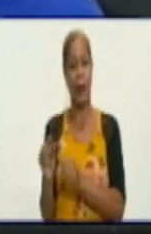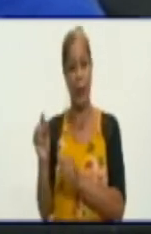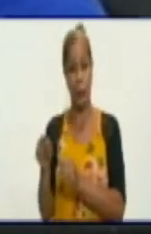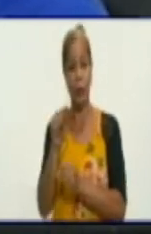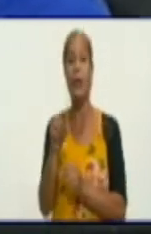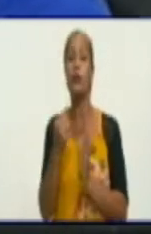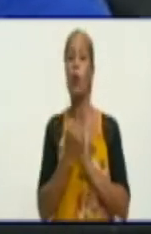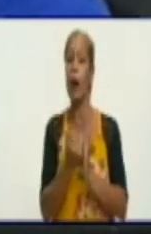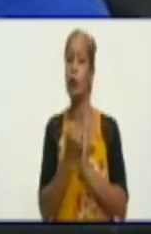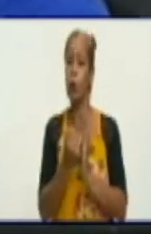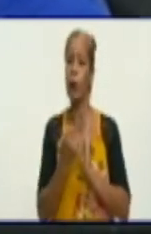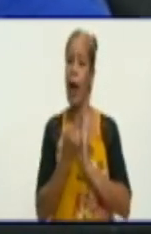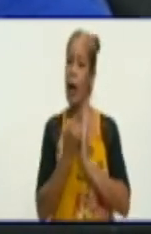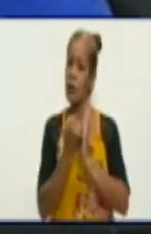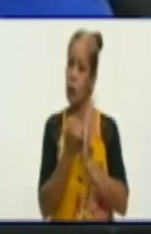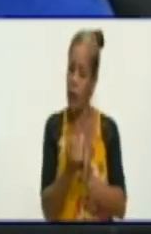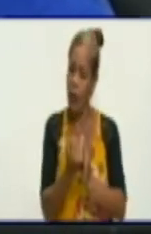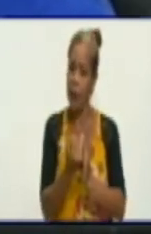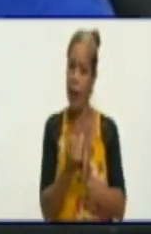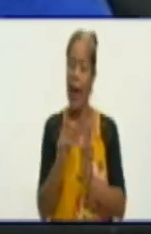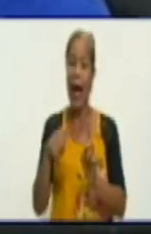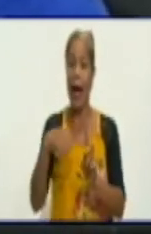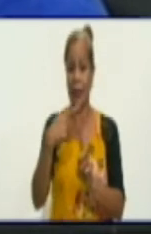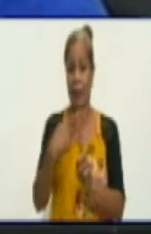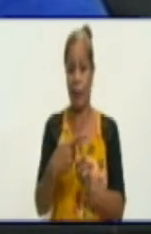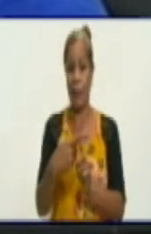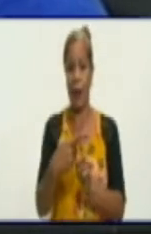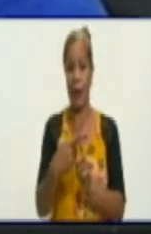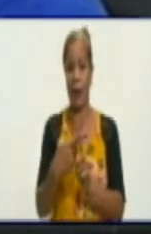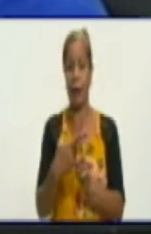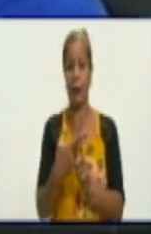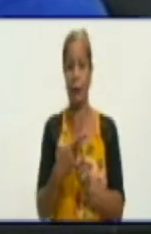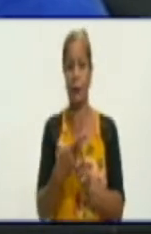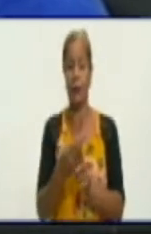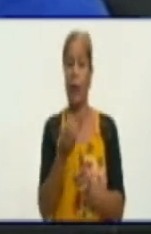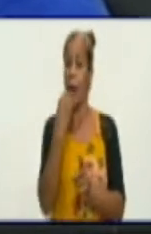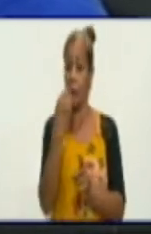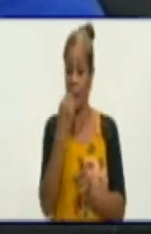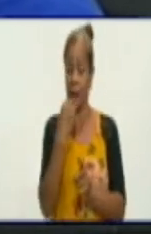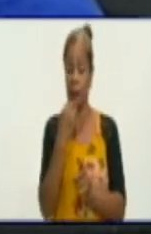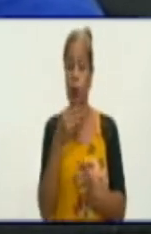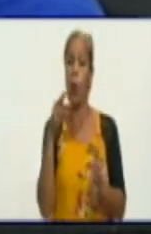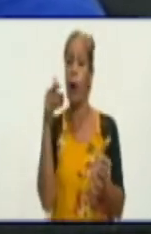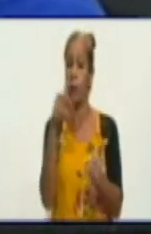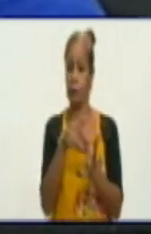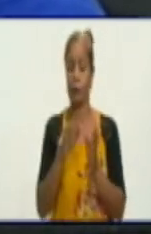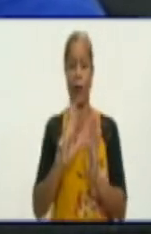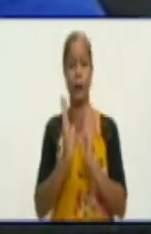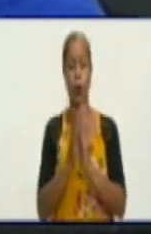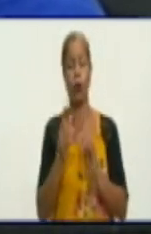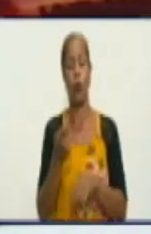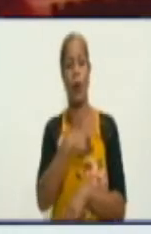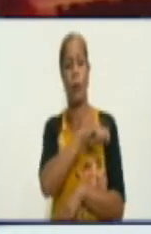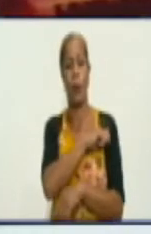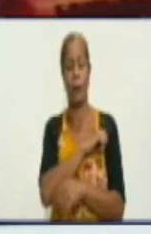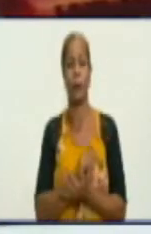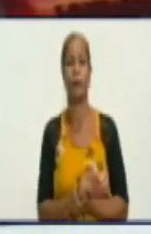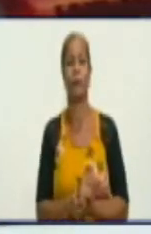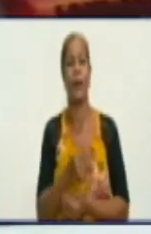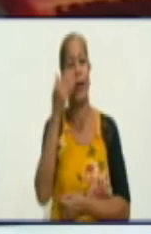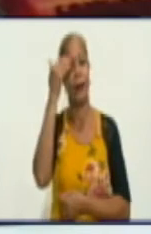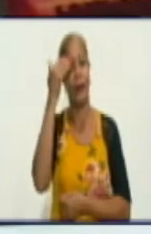contribuir a que llegue más la alimentación a todas nuestros trabajadores. Bien, muchísimas gracias a Asdrúbal